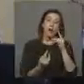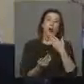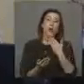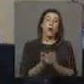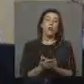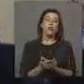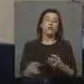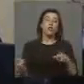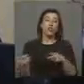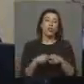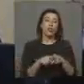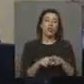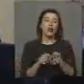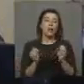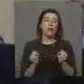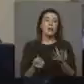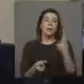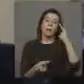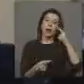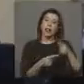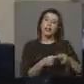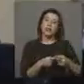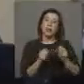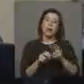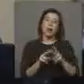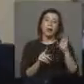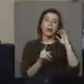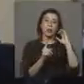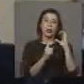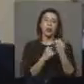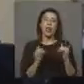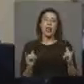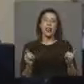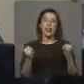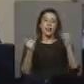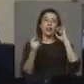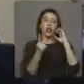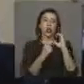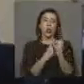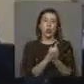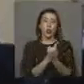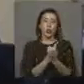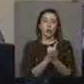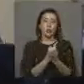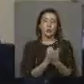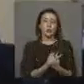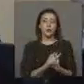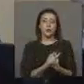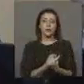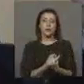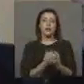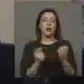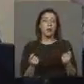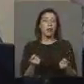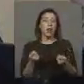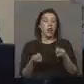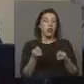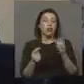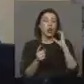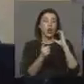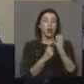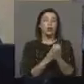las posibilidades para que una sociedad haga cultura, disfrute de la cultura, produzca cultura y consuma cultura,